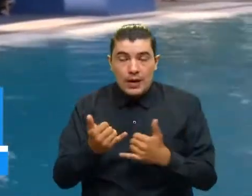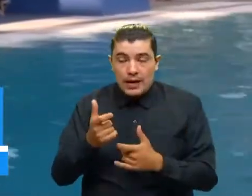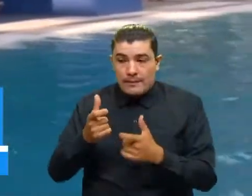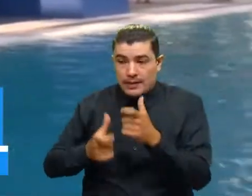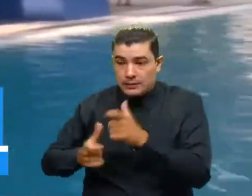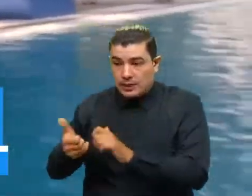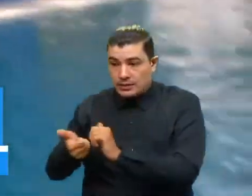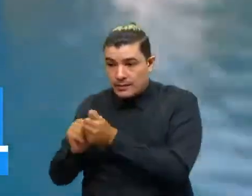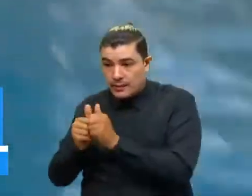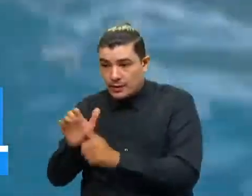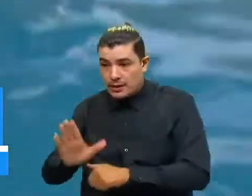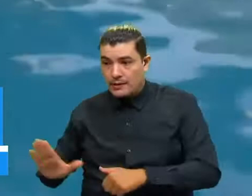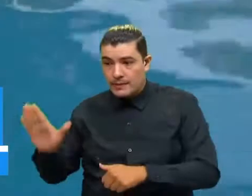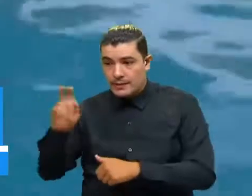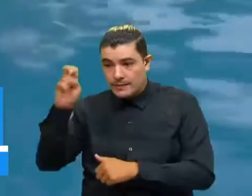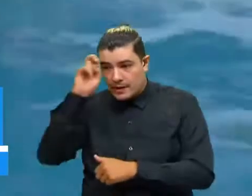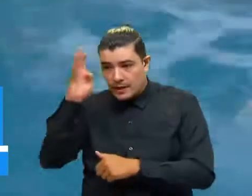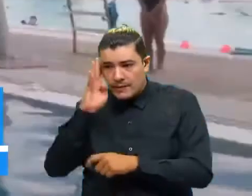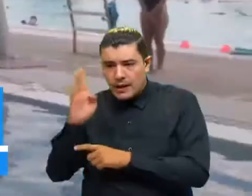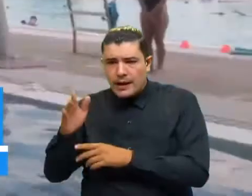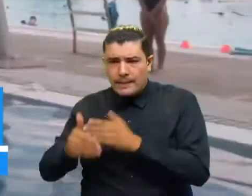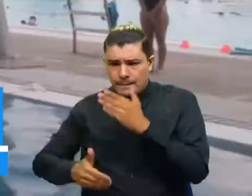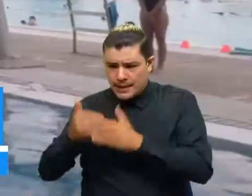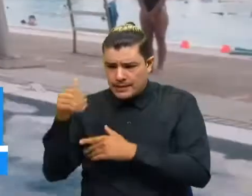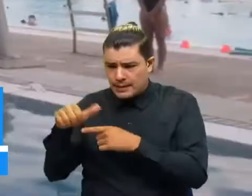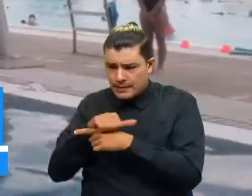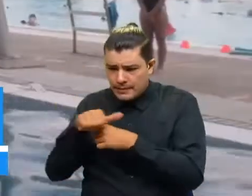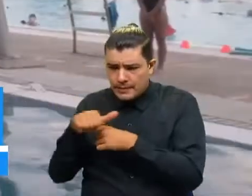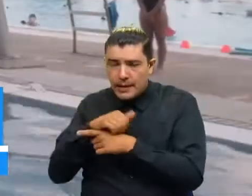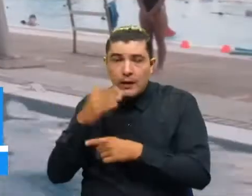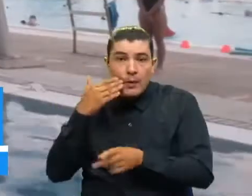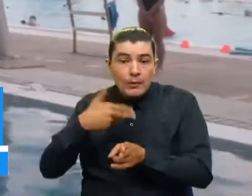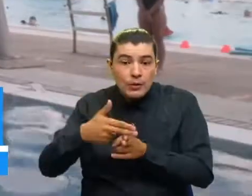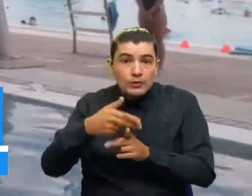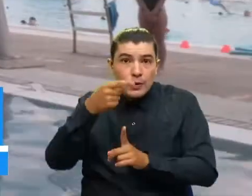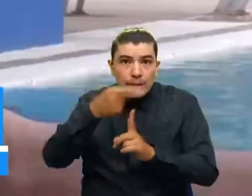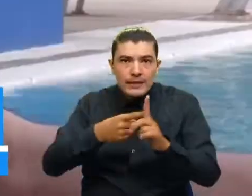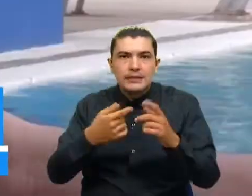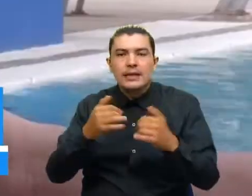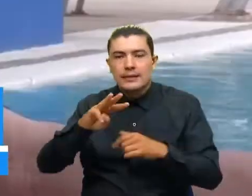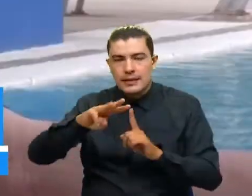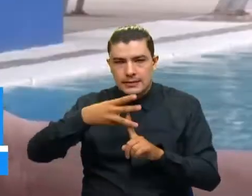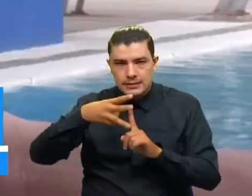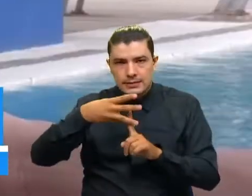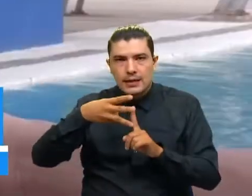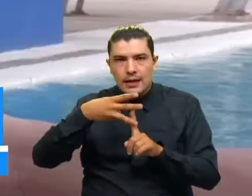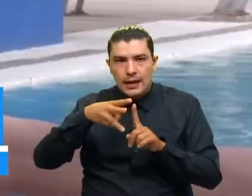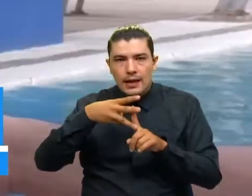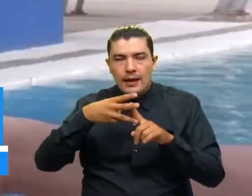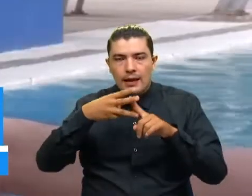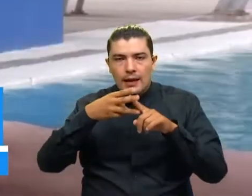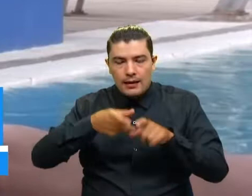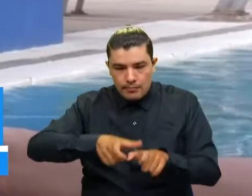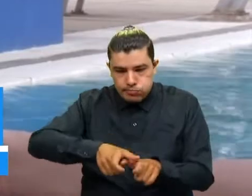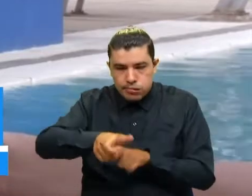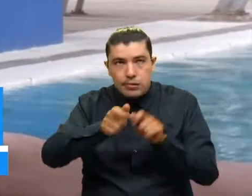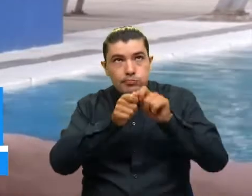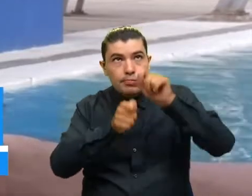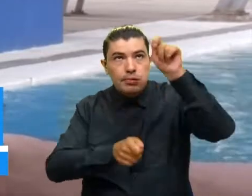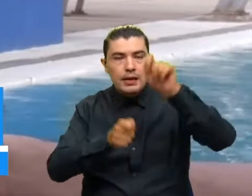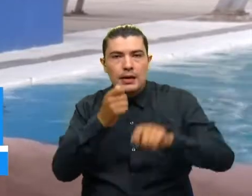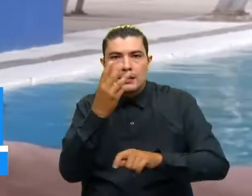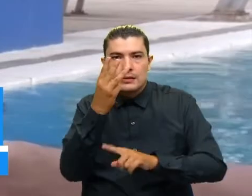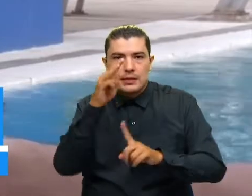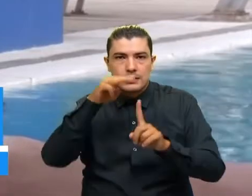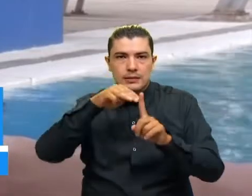1 y se espera que en menos de un mes se instale la segunda tabla de 3 metros. Es una competencia súper dura el clasificatorio